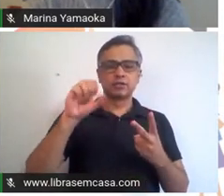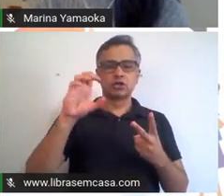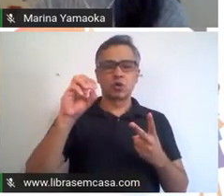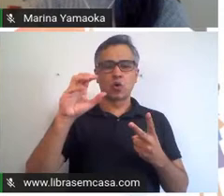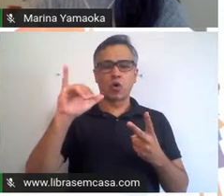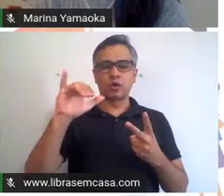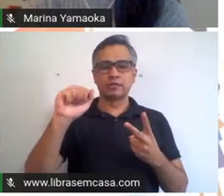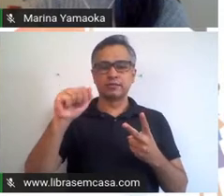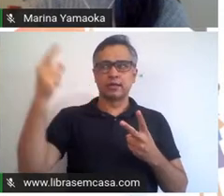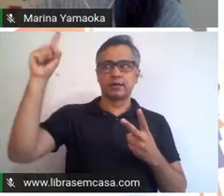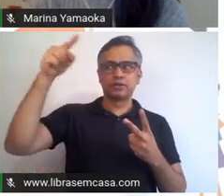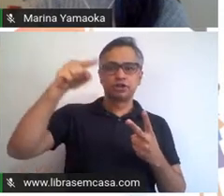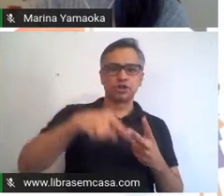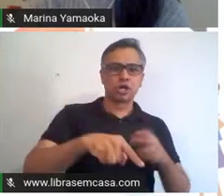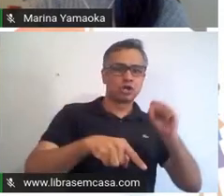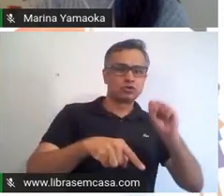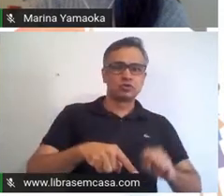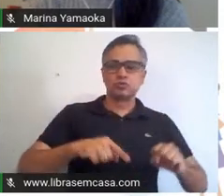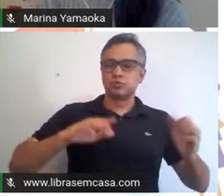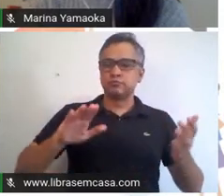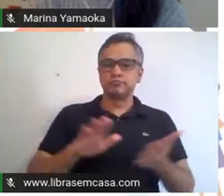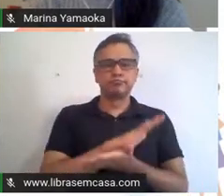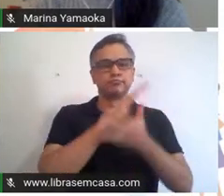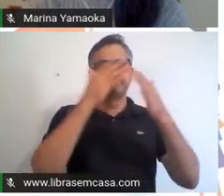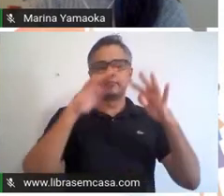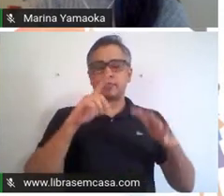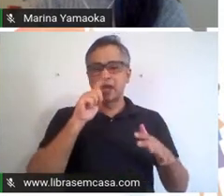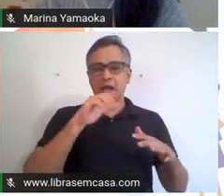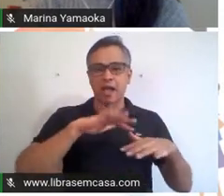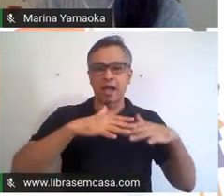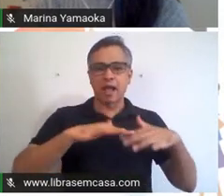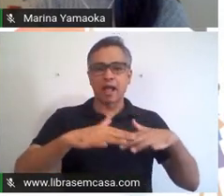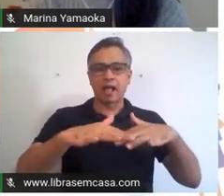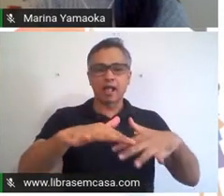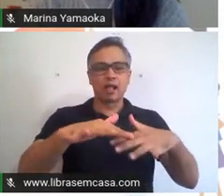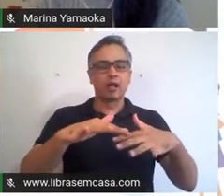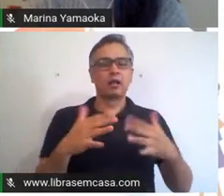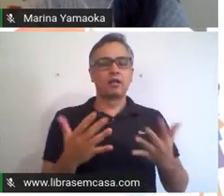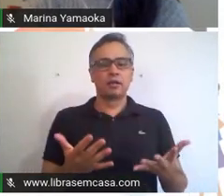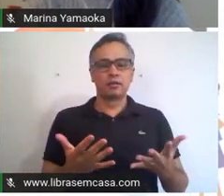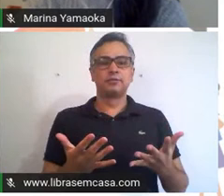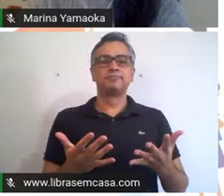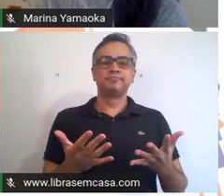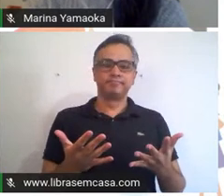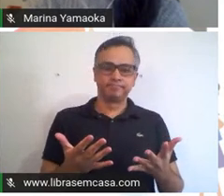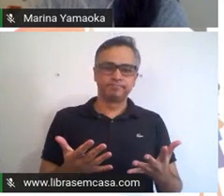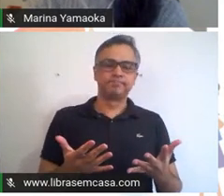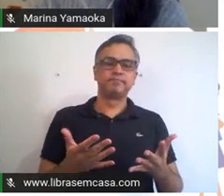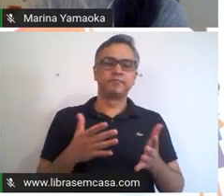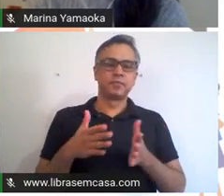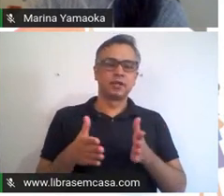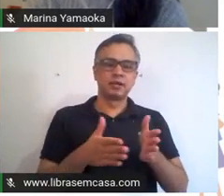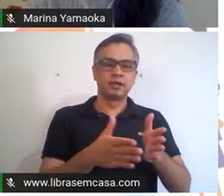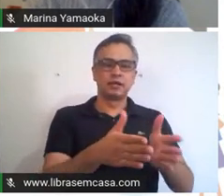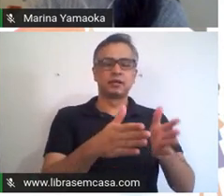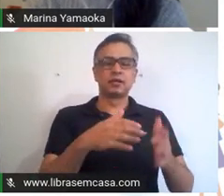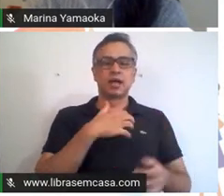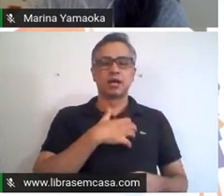desastres. Y cuando las aguas del sur se agotan, van al sur-sur, ¿no? Buscaron entrar hace poco en el canal de Beagle en